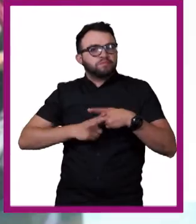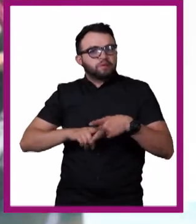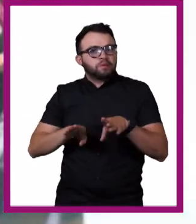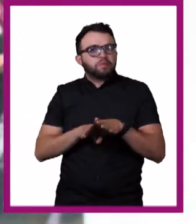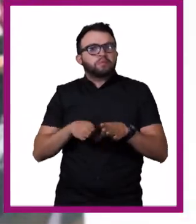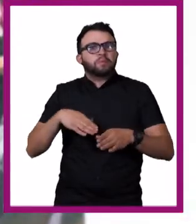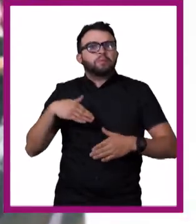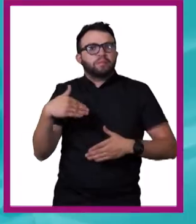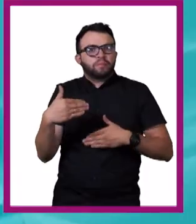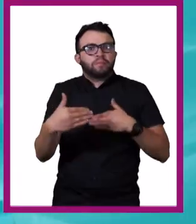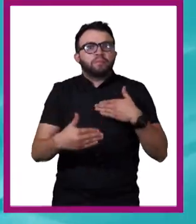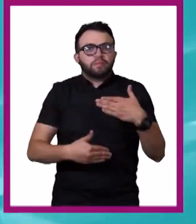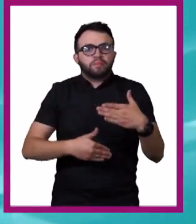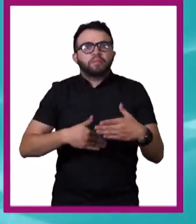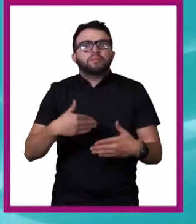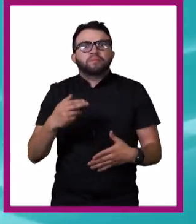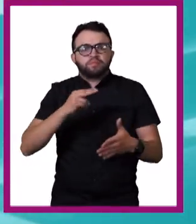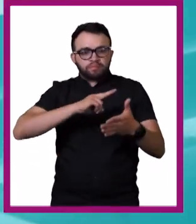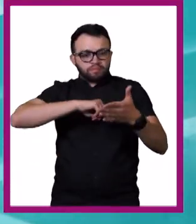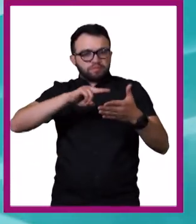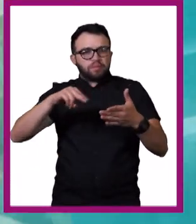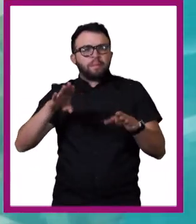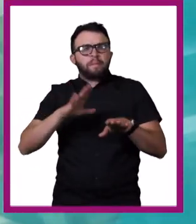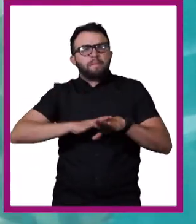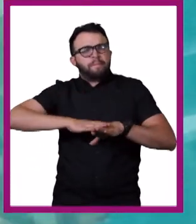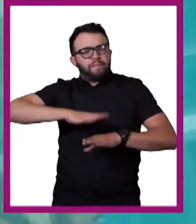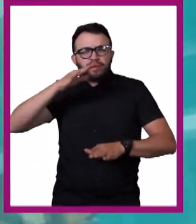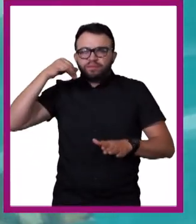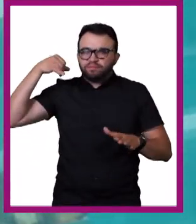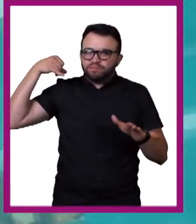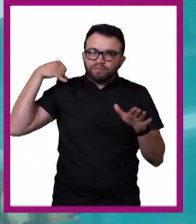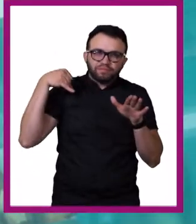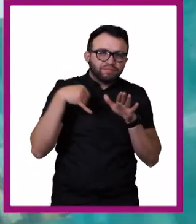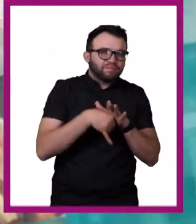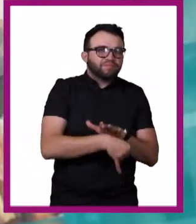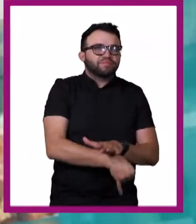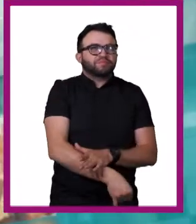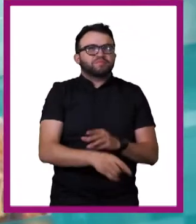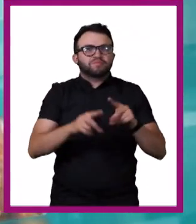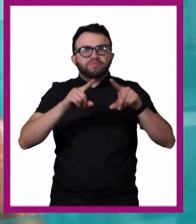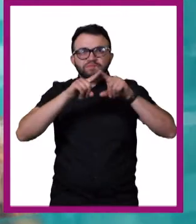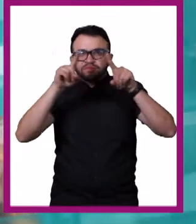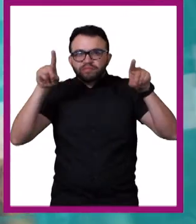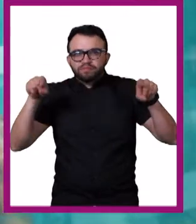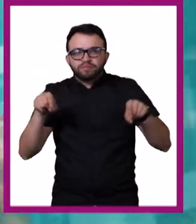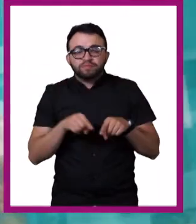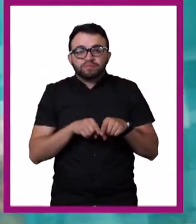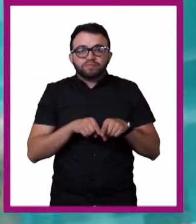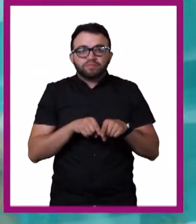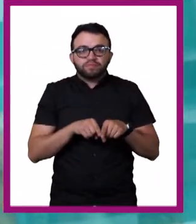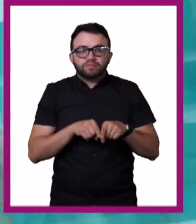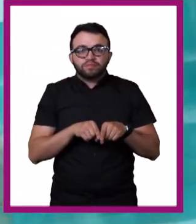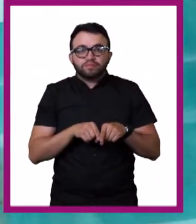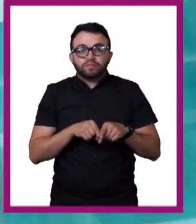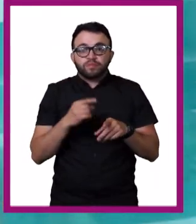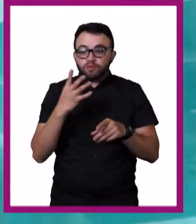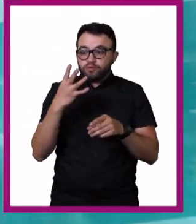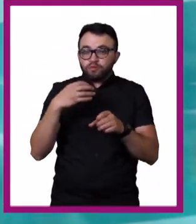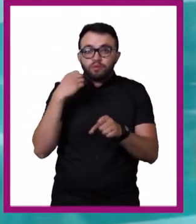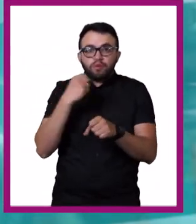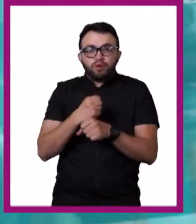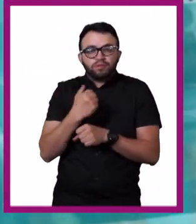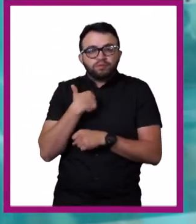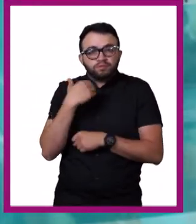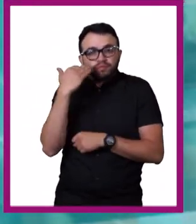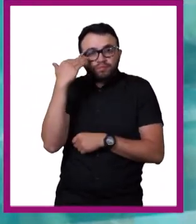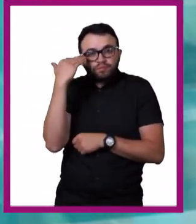fui avanzando con la obra, yendo más adentro con el cuadro, de tal manera que se pasaron 4 años haciendo